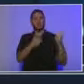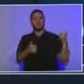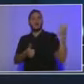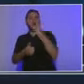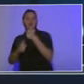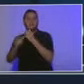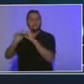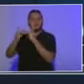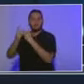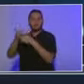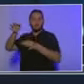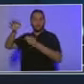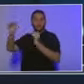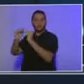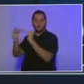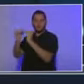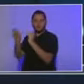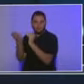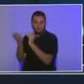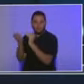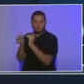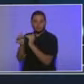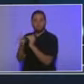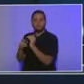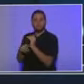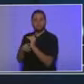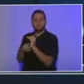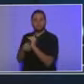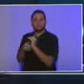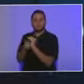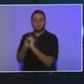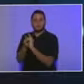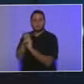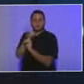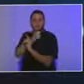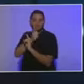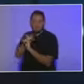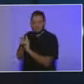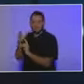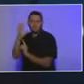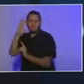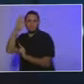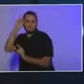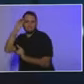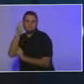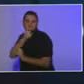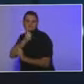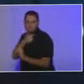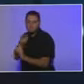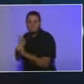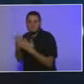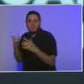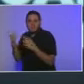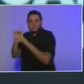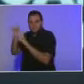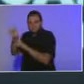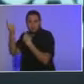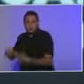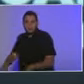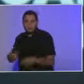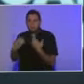con el caso de Alma Yariela. O sea que él, no sé si él trató de convencer a su superiora, pero ella tenía su posición. Yo sigo creyendo que